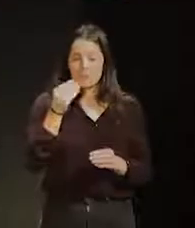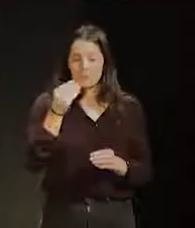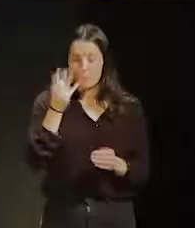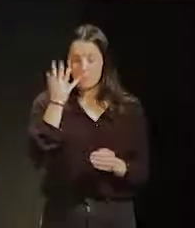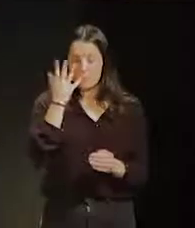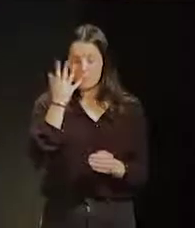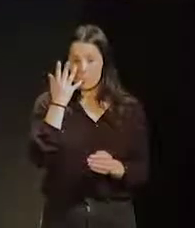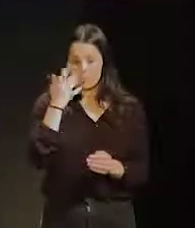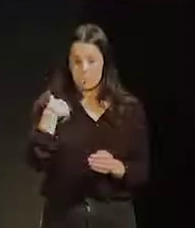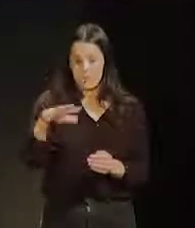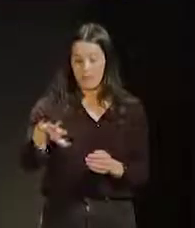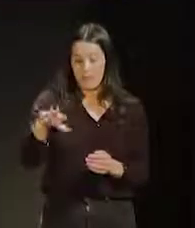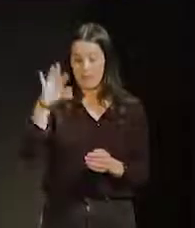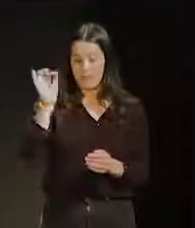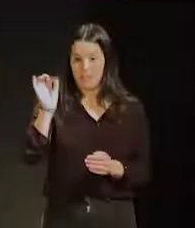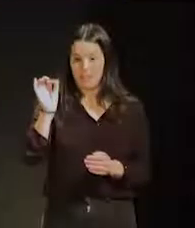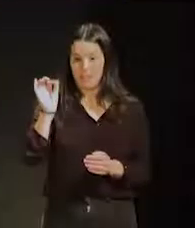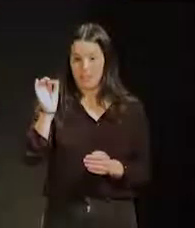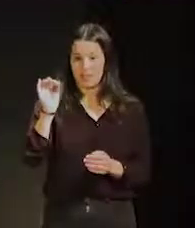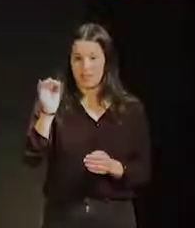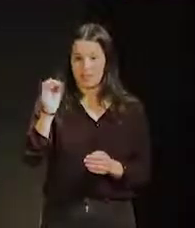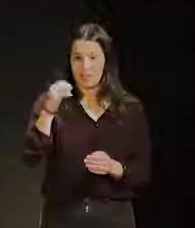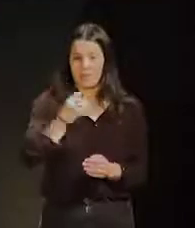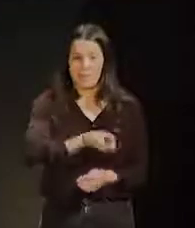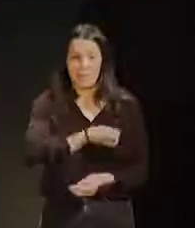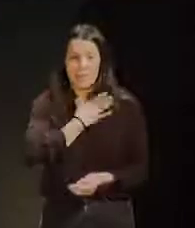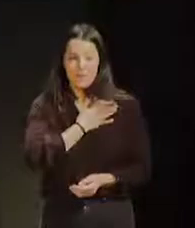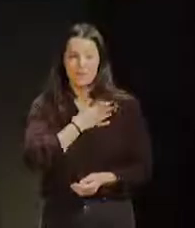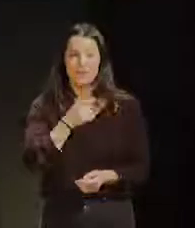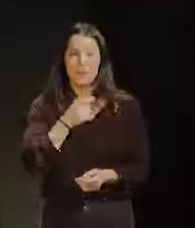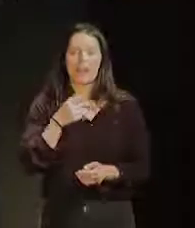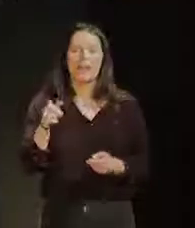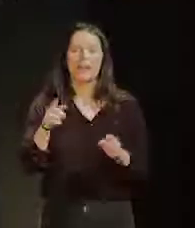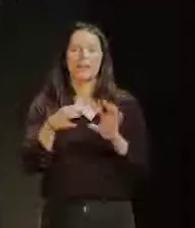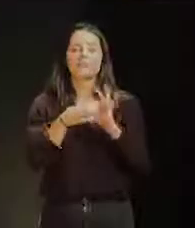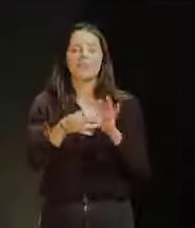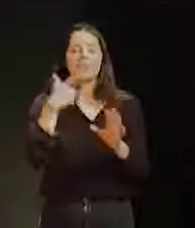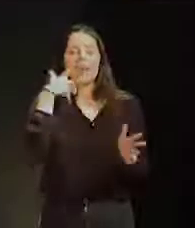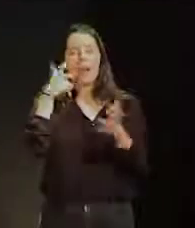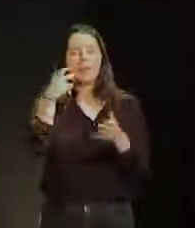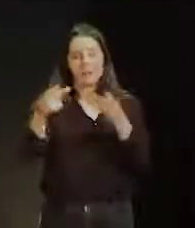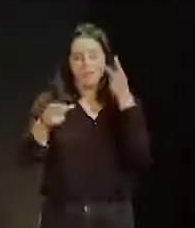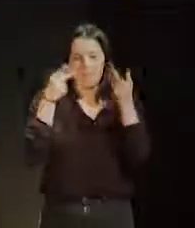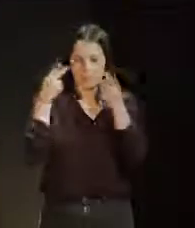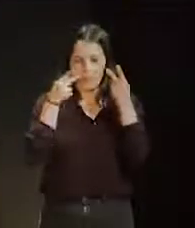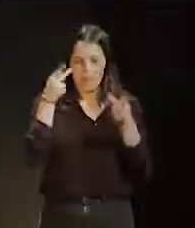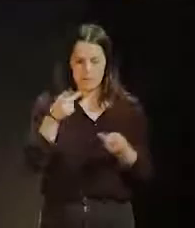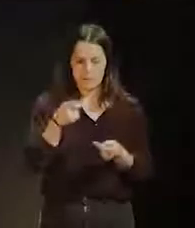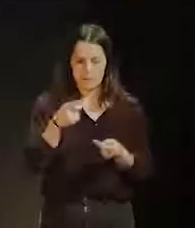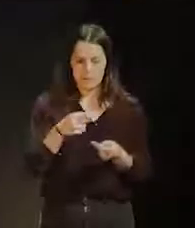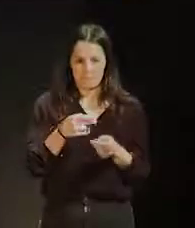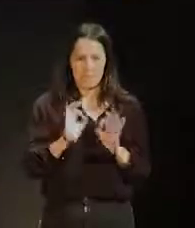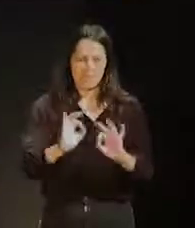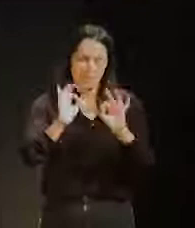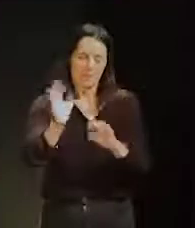Mi noción va por el arte visual y por el